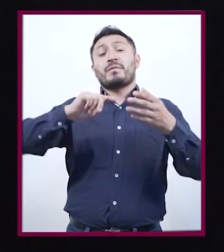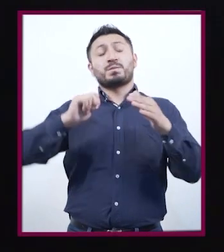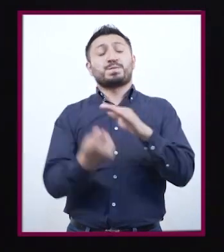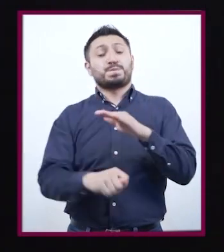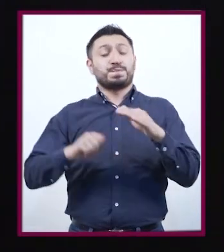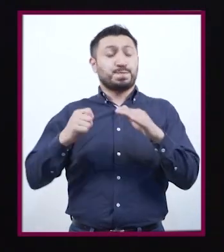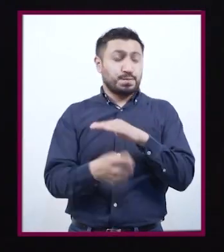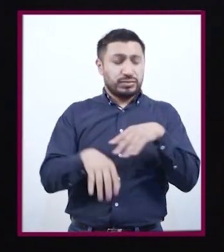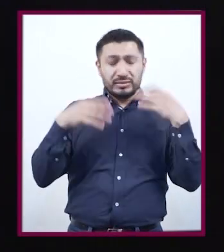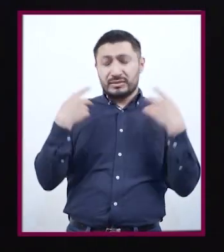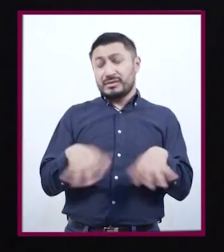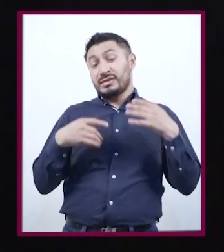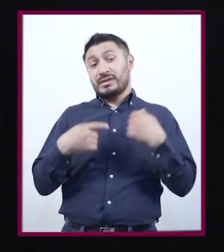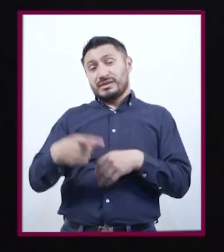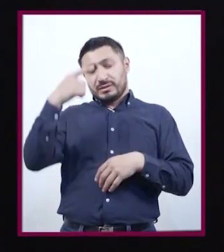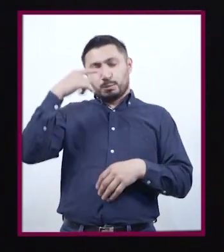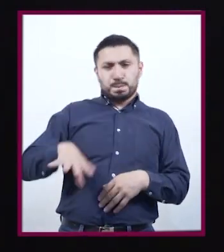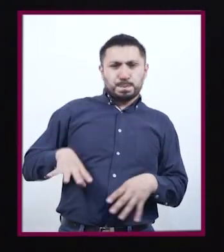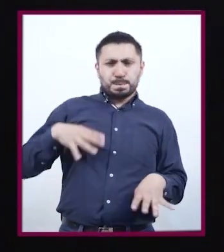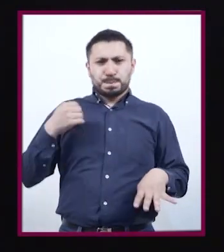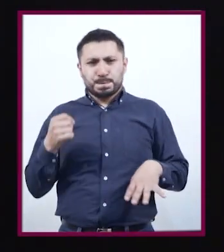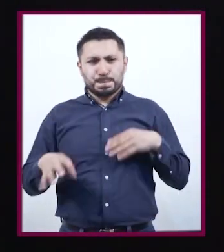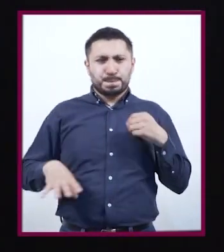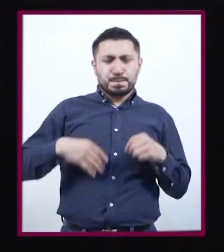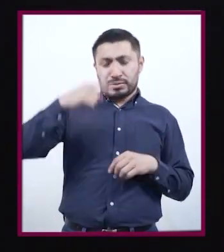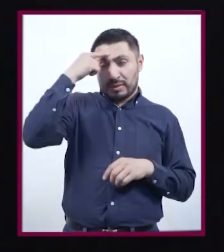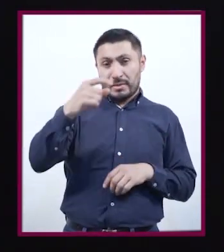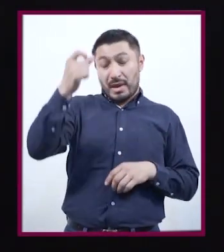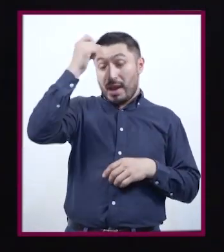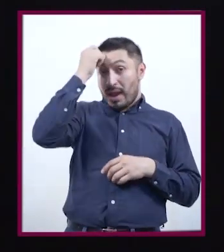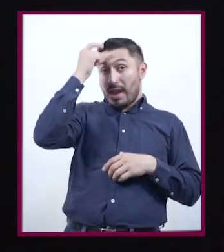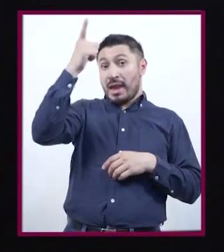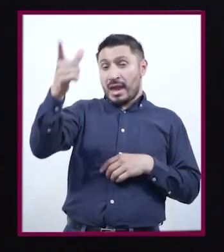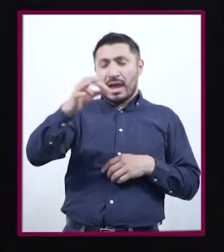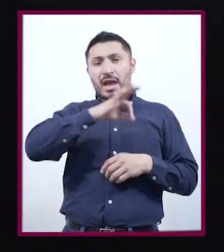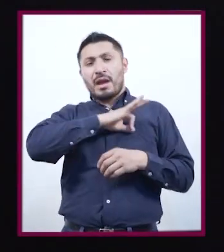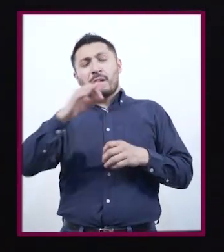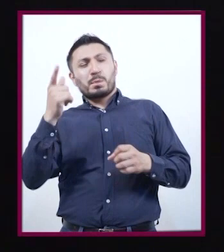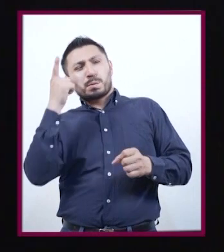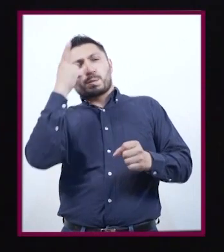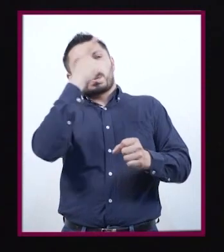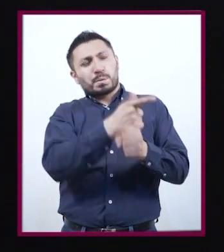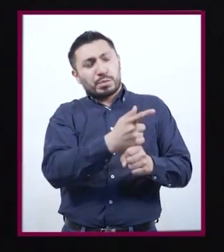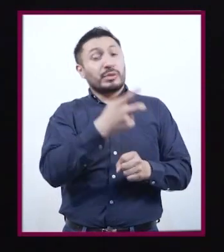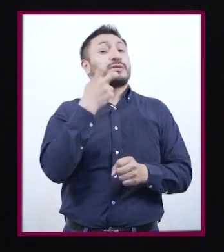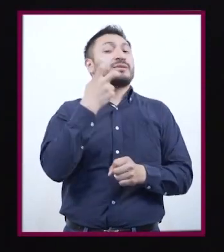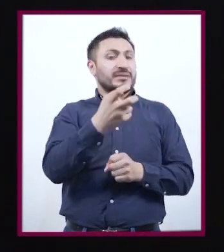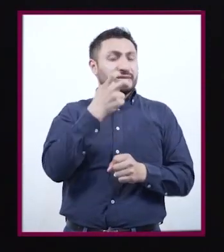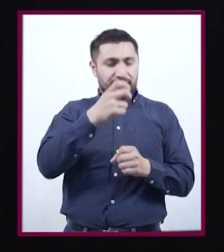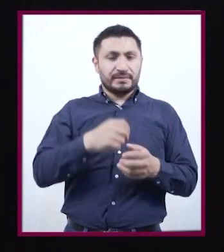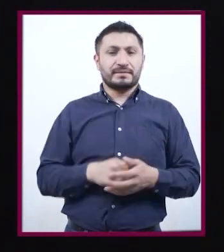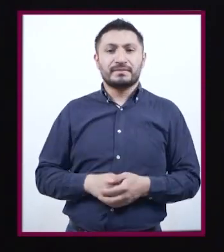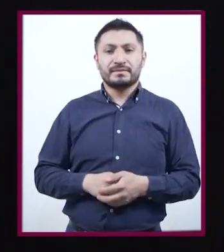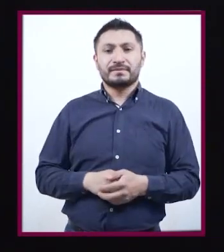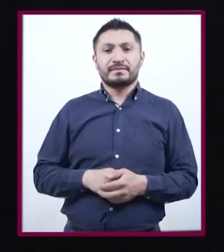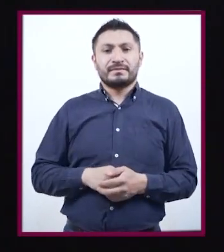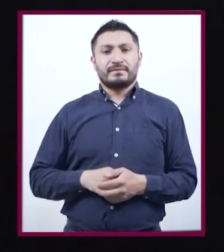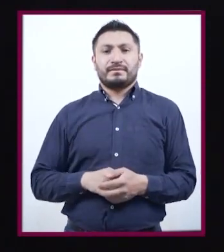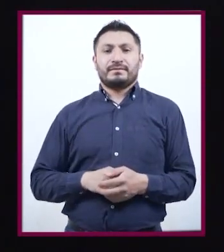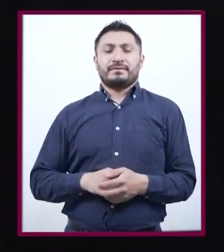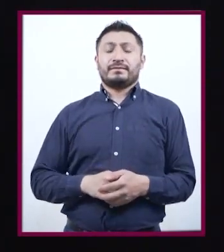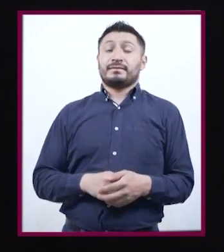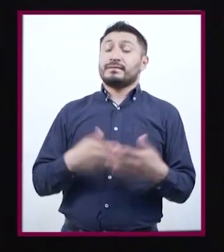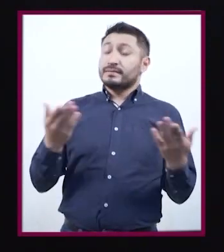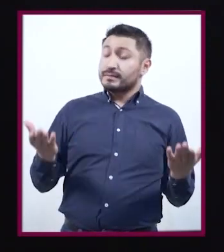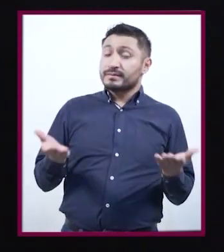emplear todo tipo de recursos tecnológicos y humanos para conseguir construir un invento que fuera capaz de descifrar a este